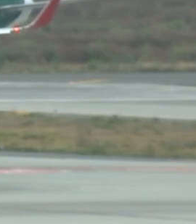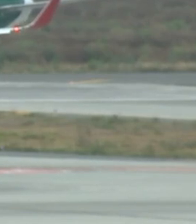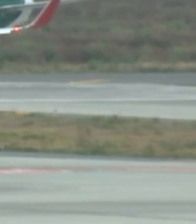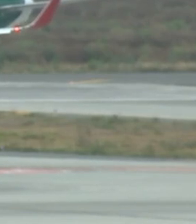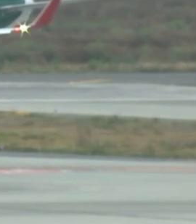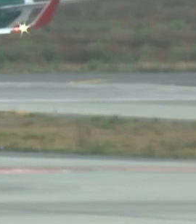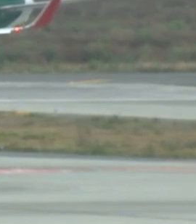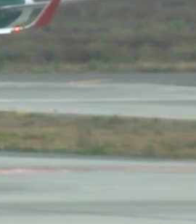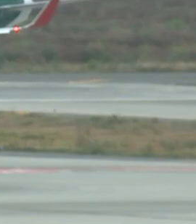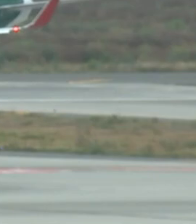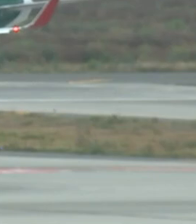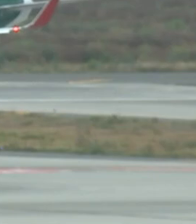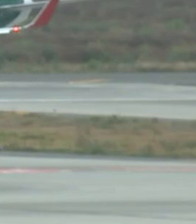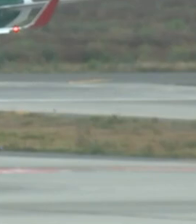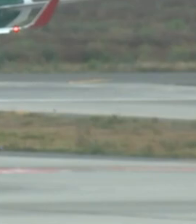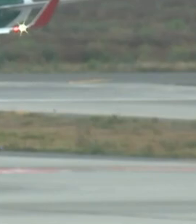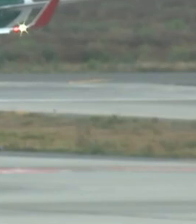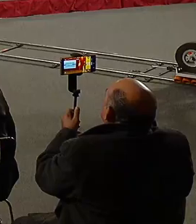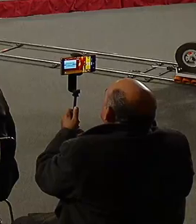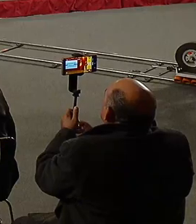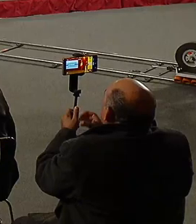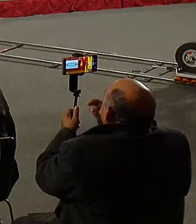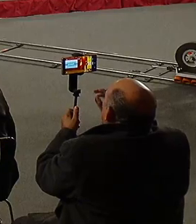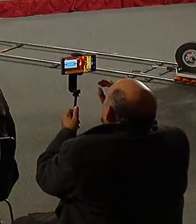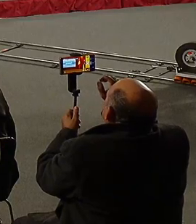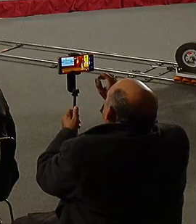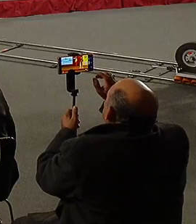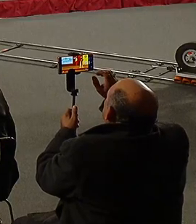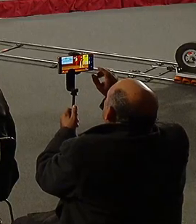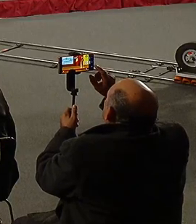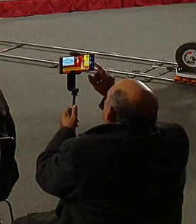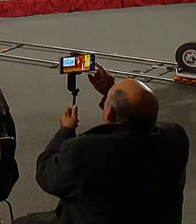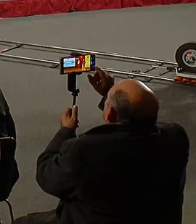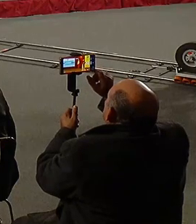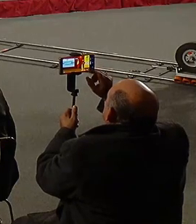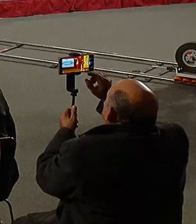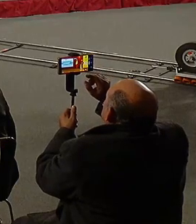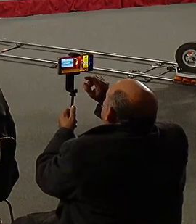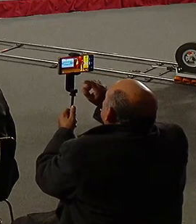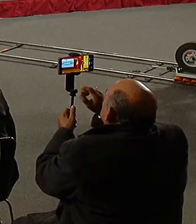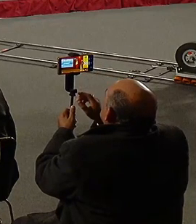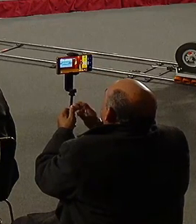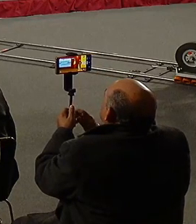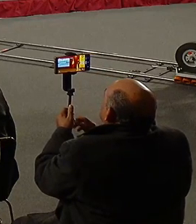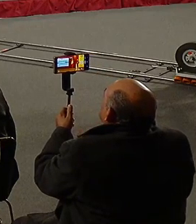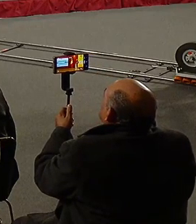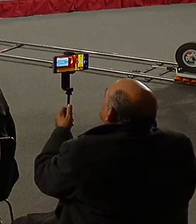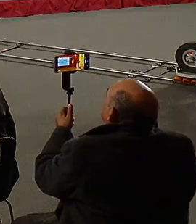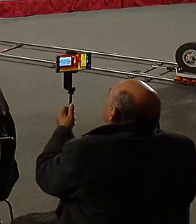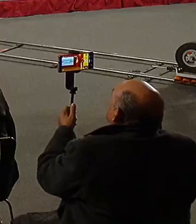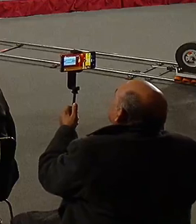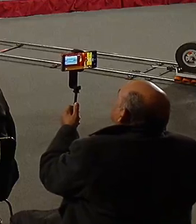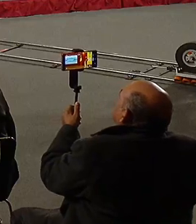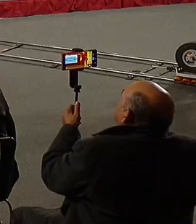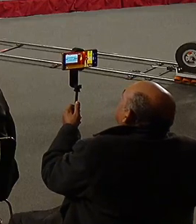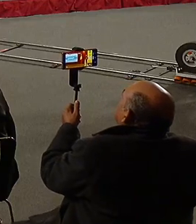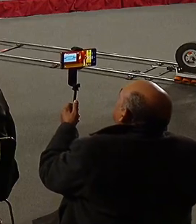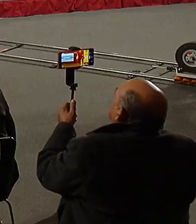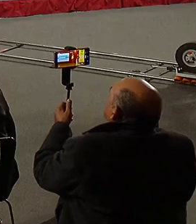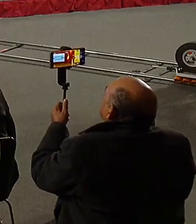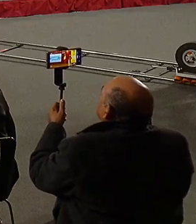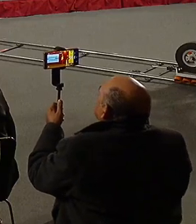inaugurados, así como el resto de los proyectos de nación que tiene en progreso y